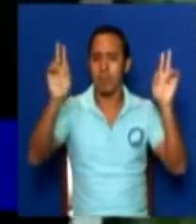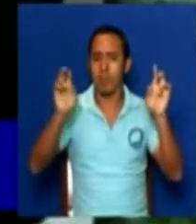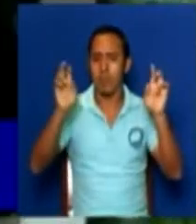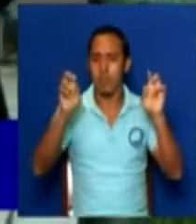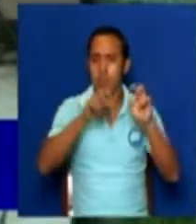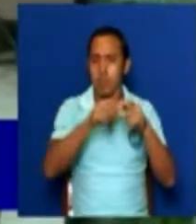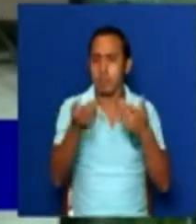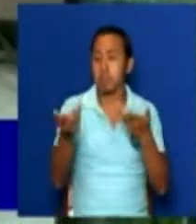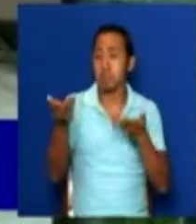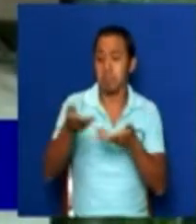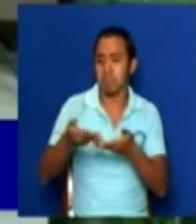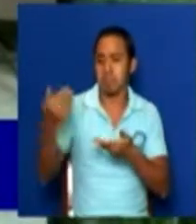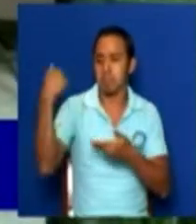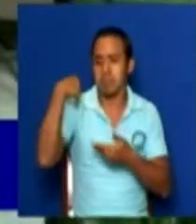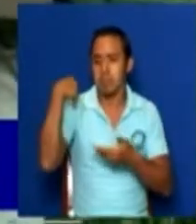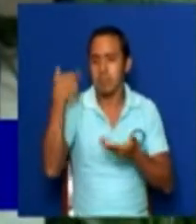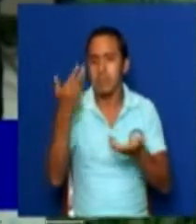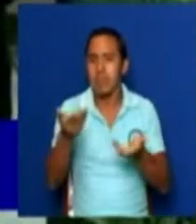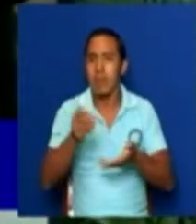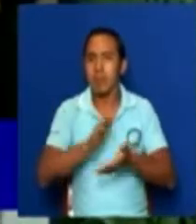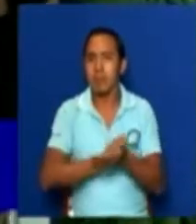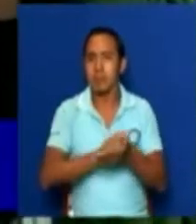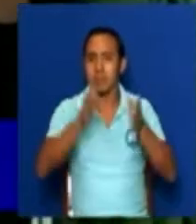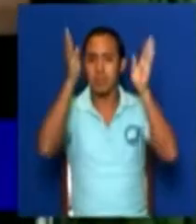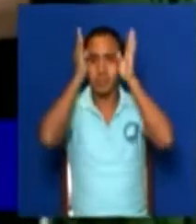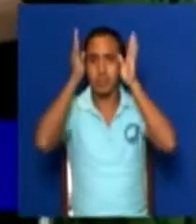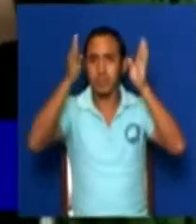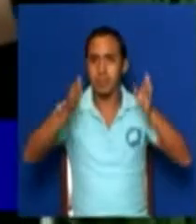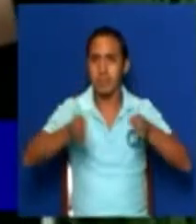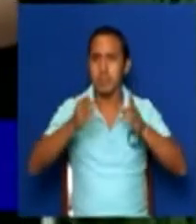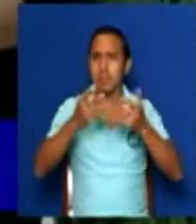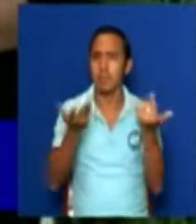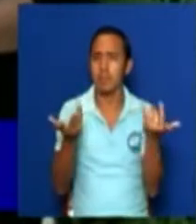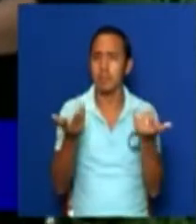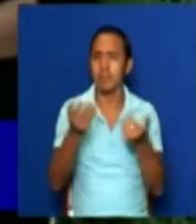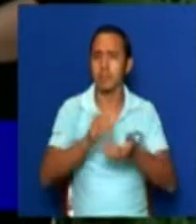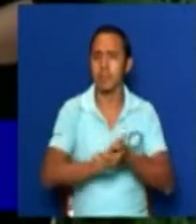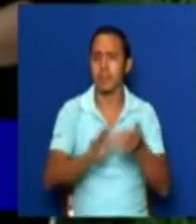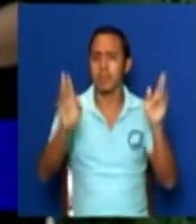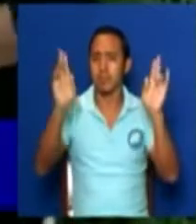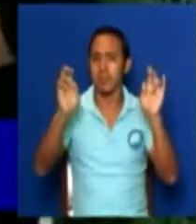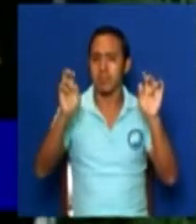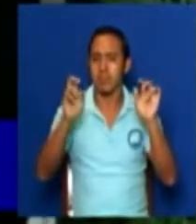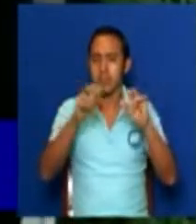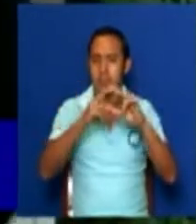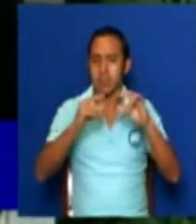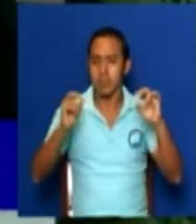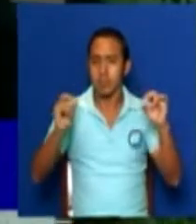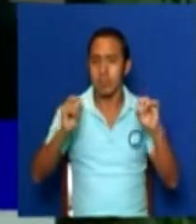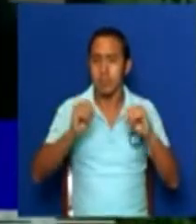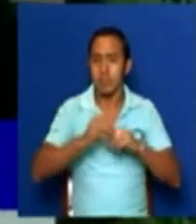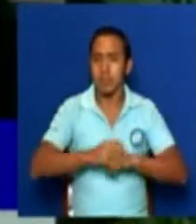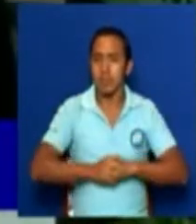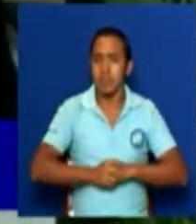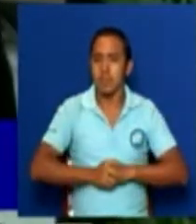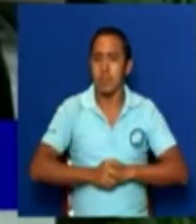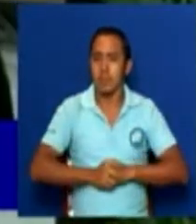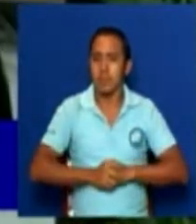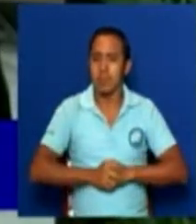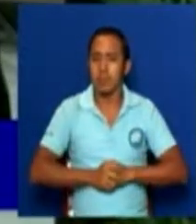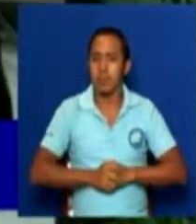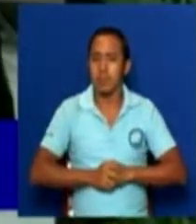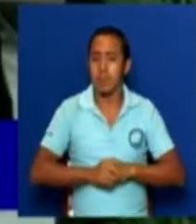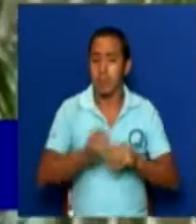que nos pidieron, ahora ya enfocados específicamente, ¿verdad?, en el caso de Nicaragua.